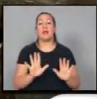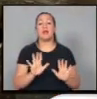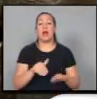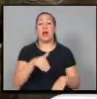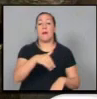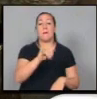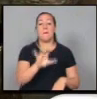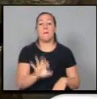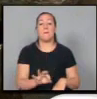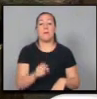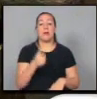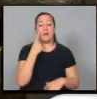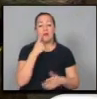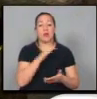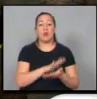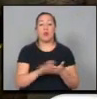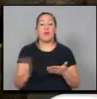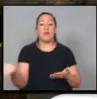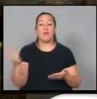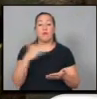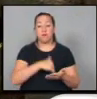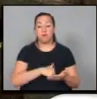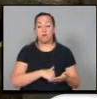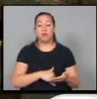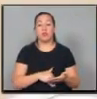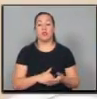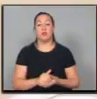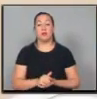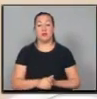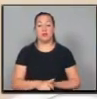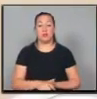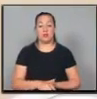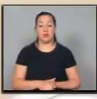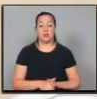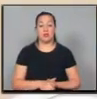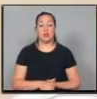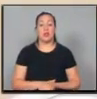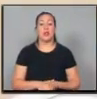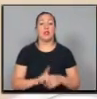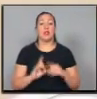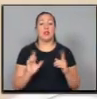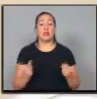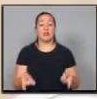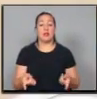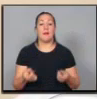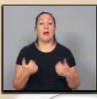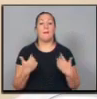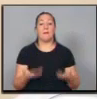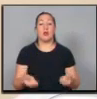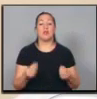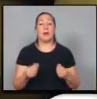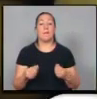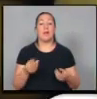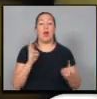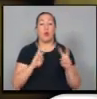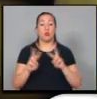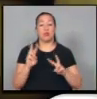la nueva entrada y obviamente en el medio están quienes acopiaron mercadería y están aprovechando para hacer una